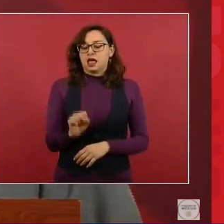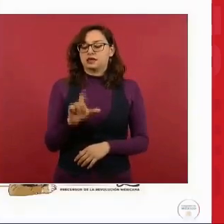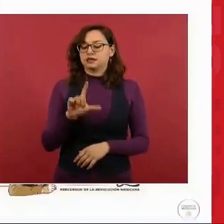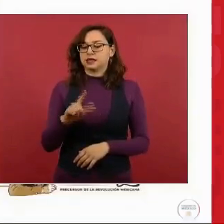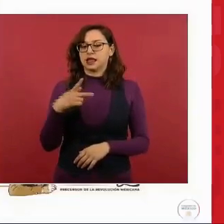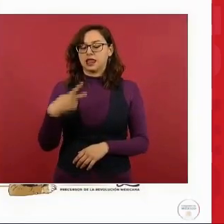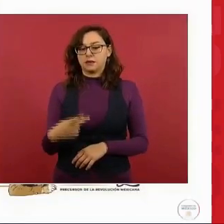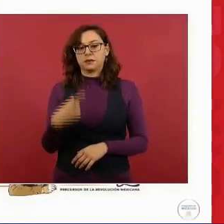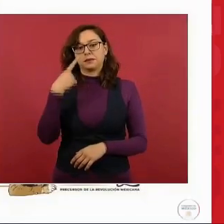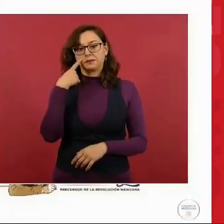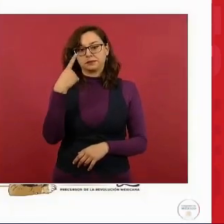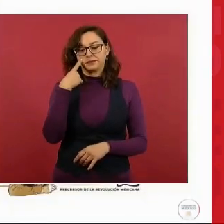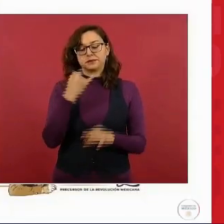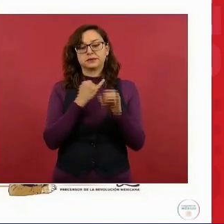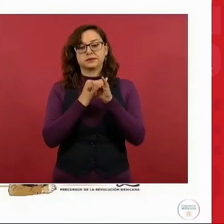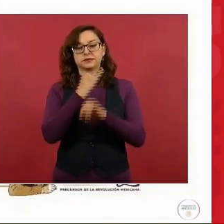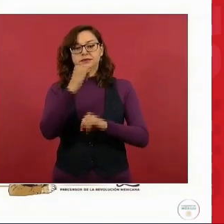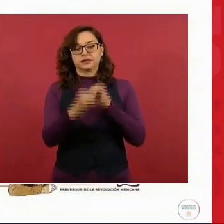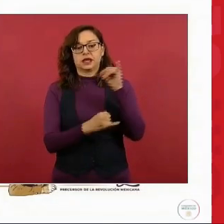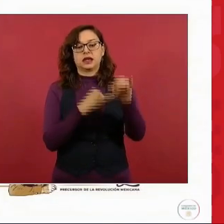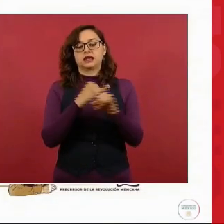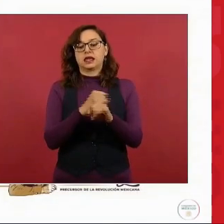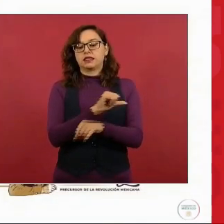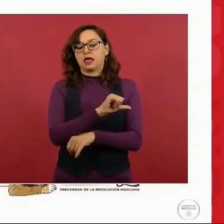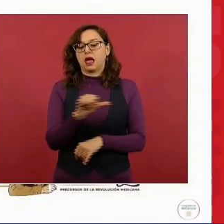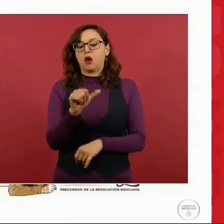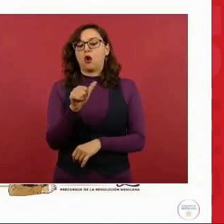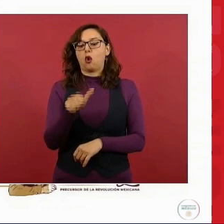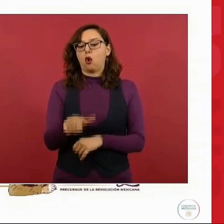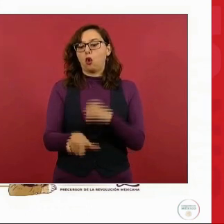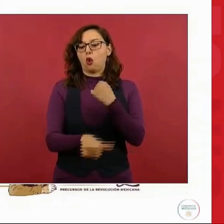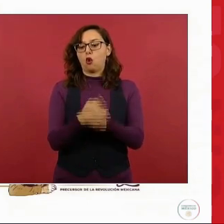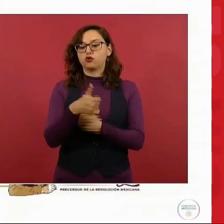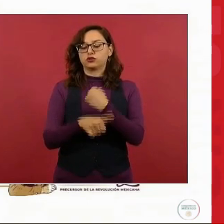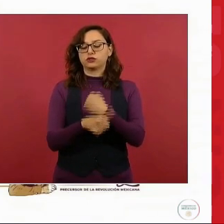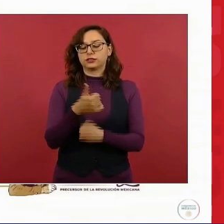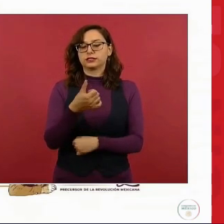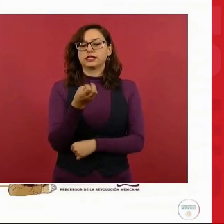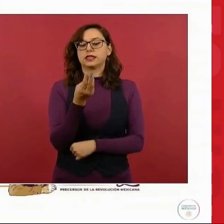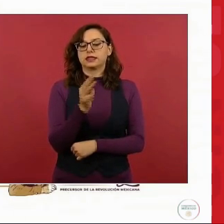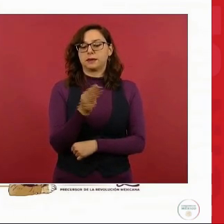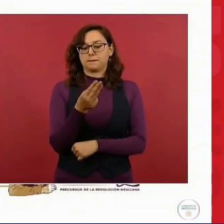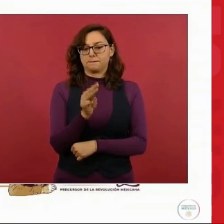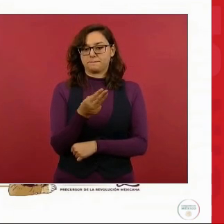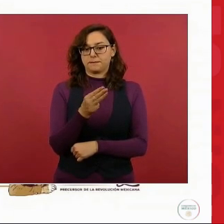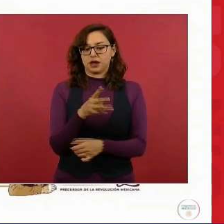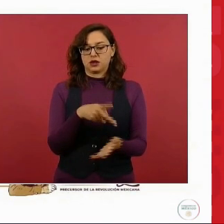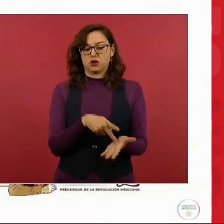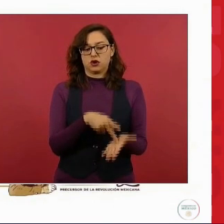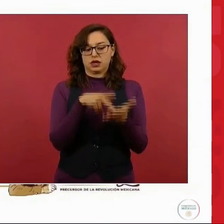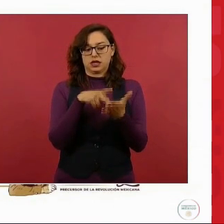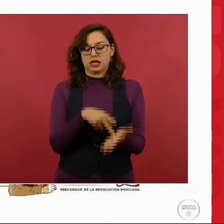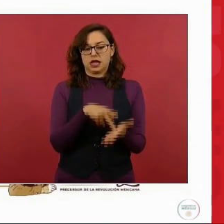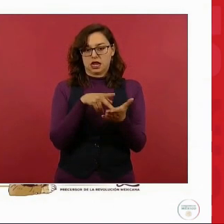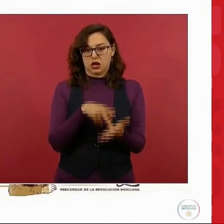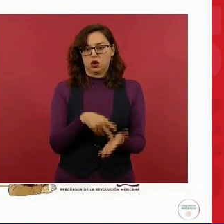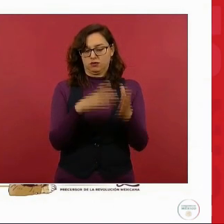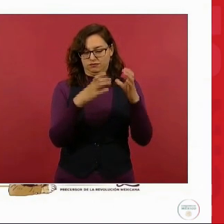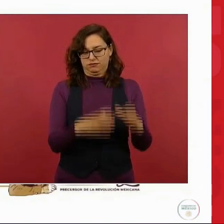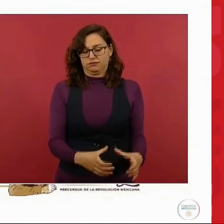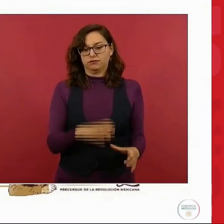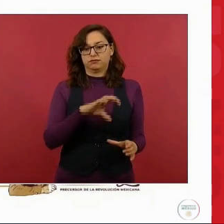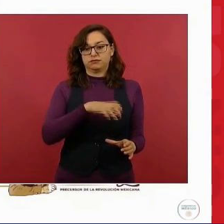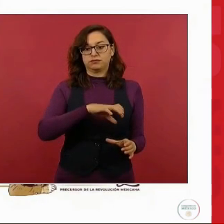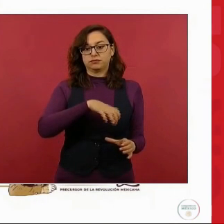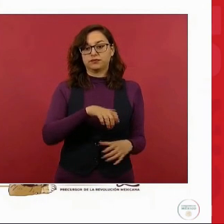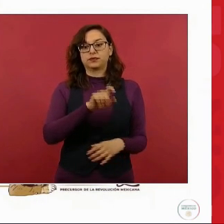promedio internacional el 11 de mayo, convertido a kilos y a pesos mexicanos,